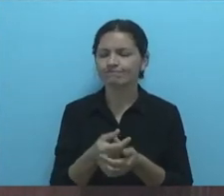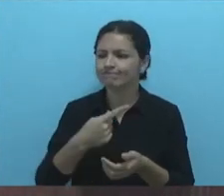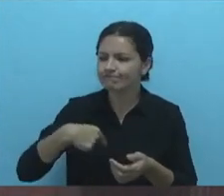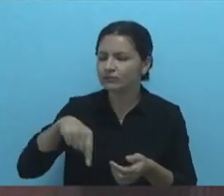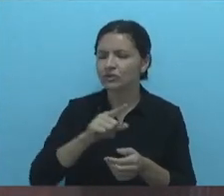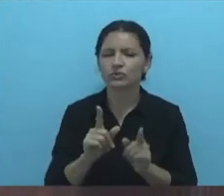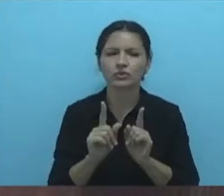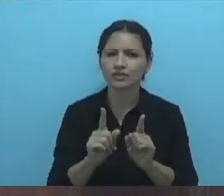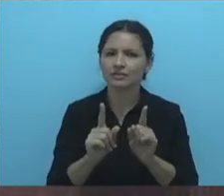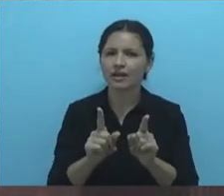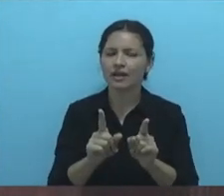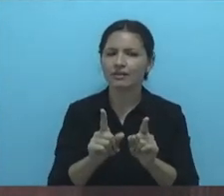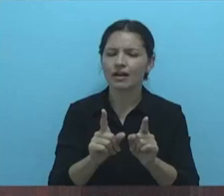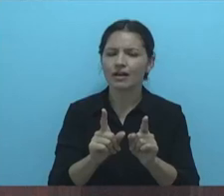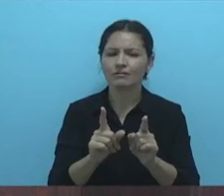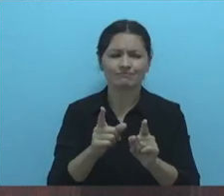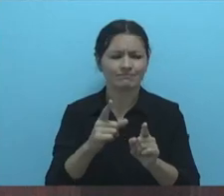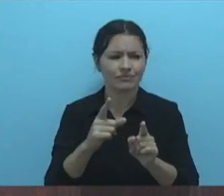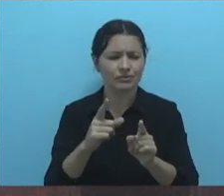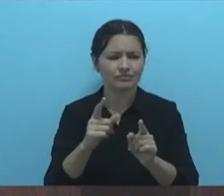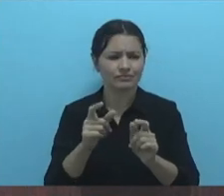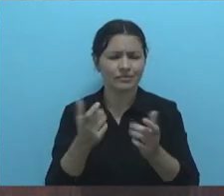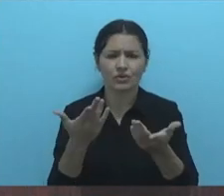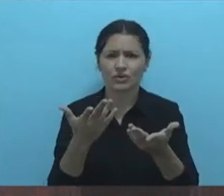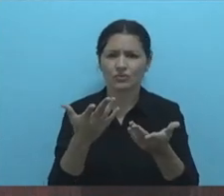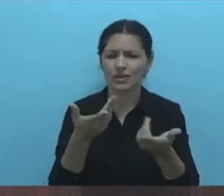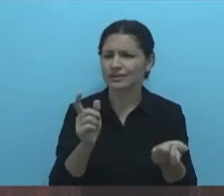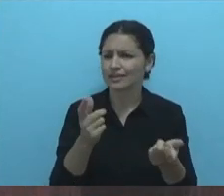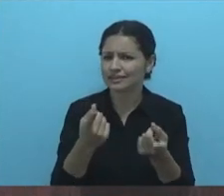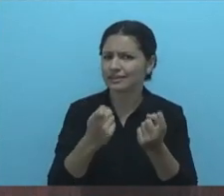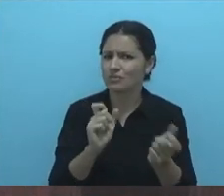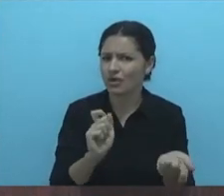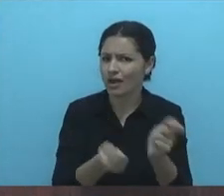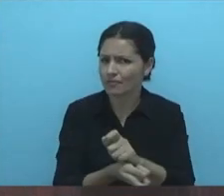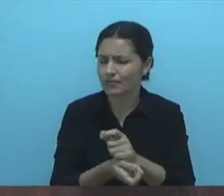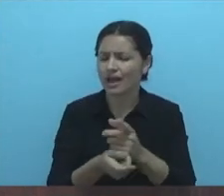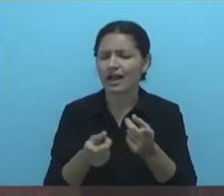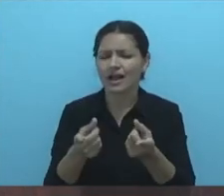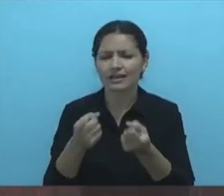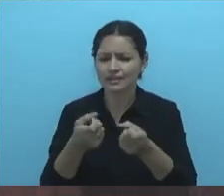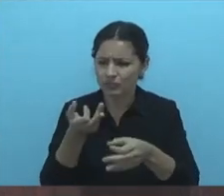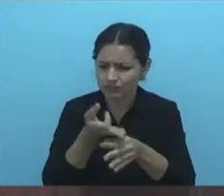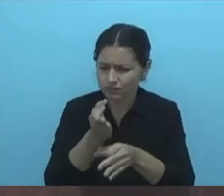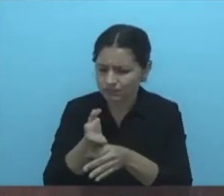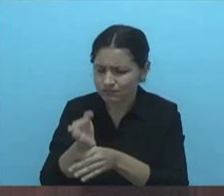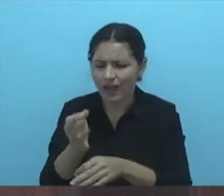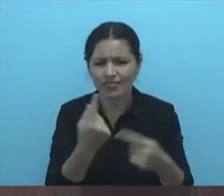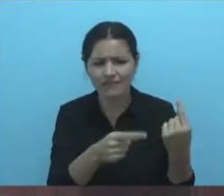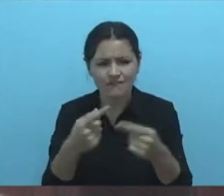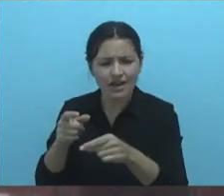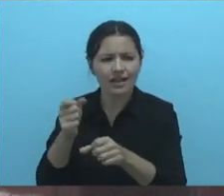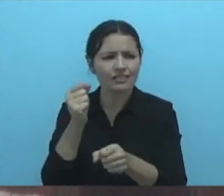no puede ser cómplice de todo eso corriéndose del tratamiento de leyes que son fundamentales para capacitar a los organismos públicos para